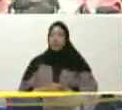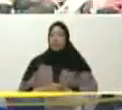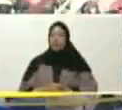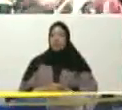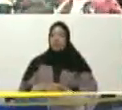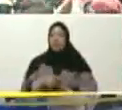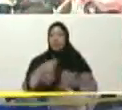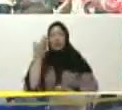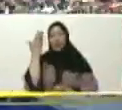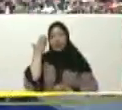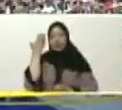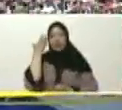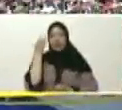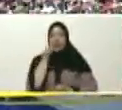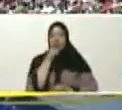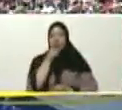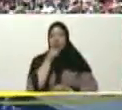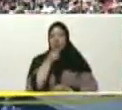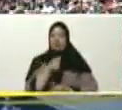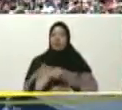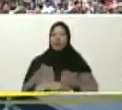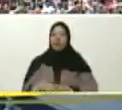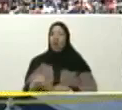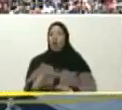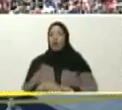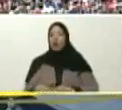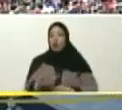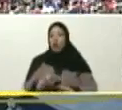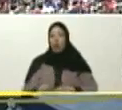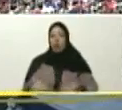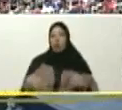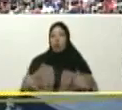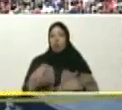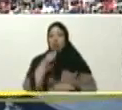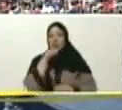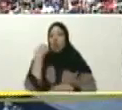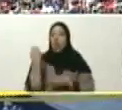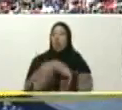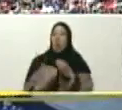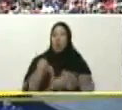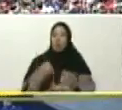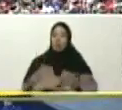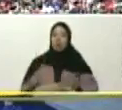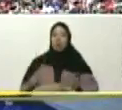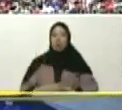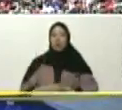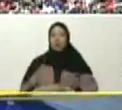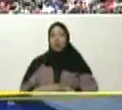Cuando sea, donde sea y como sea,